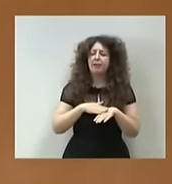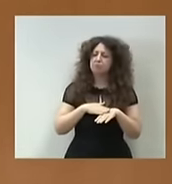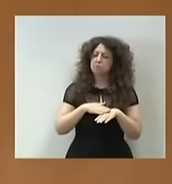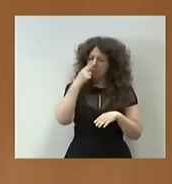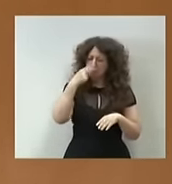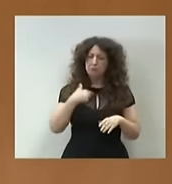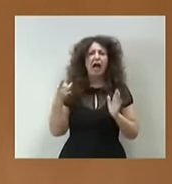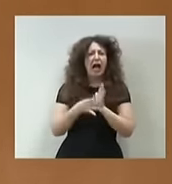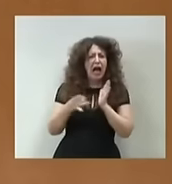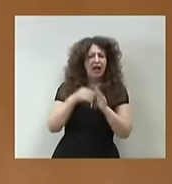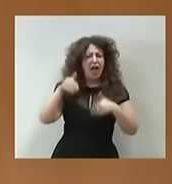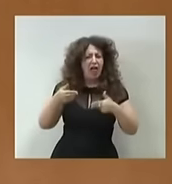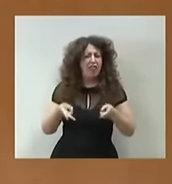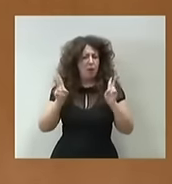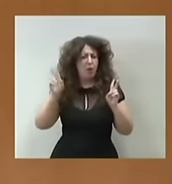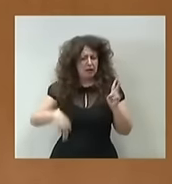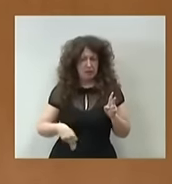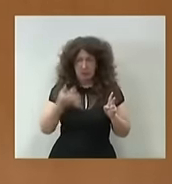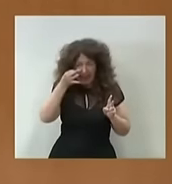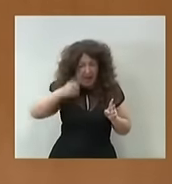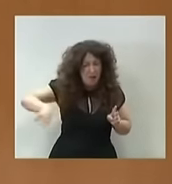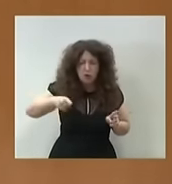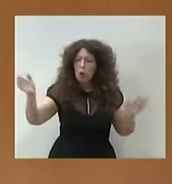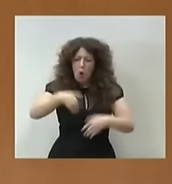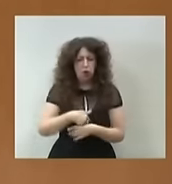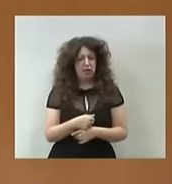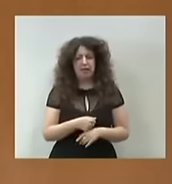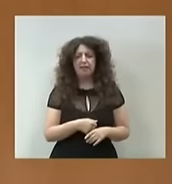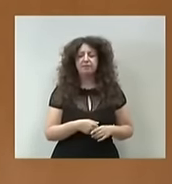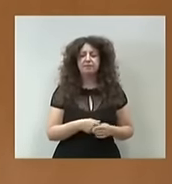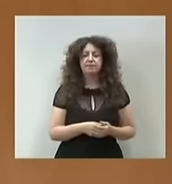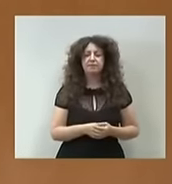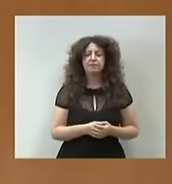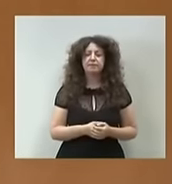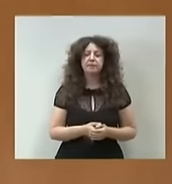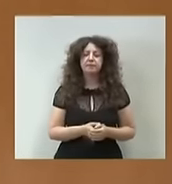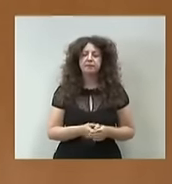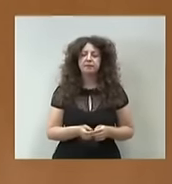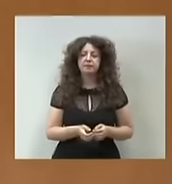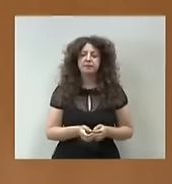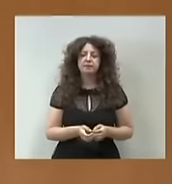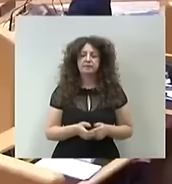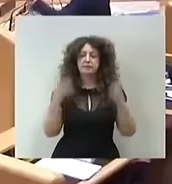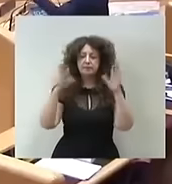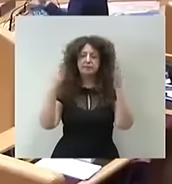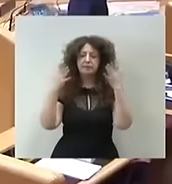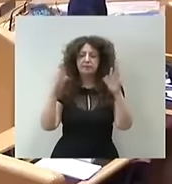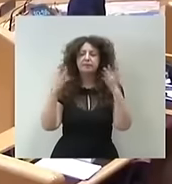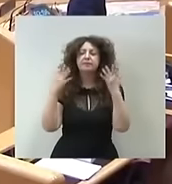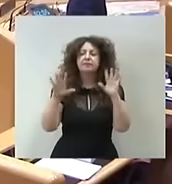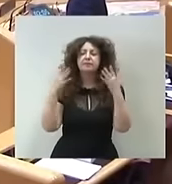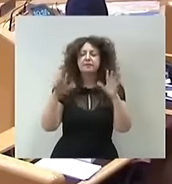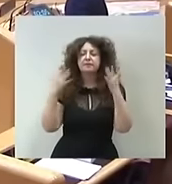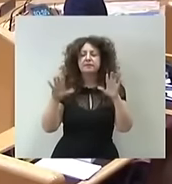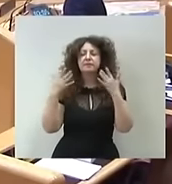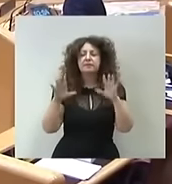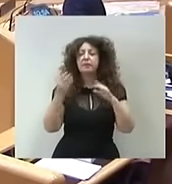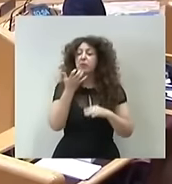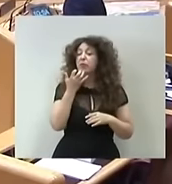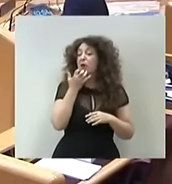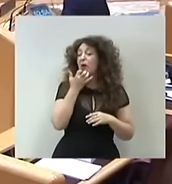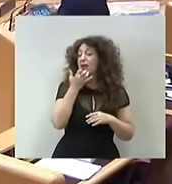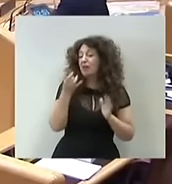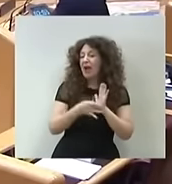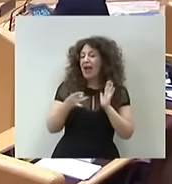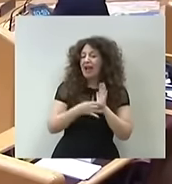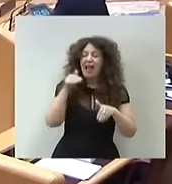de calidad democrática, que es lo que no tienen. Que es exactamente lo que no tienen. Por ejemplo, señora ministra, ¿qué le parece como calidad